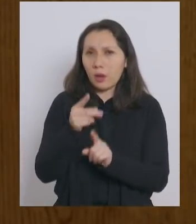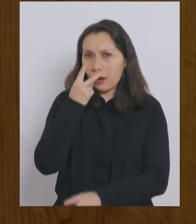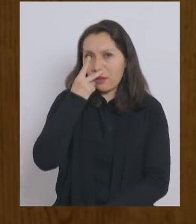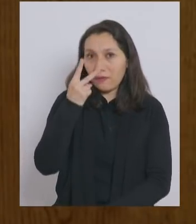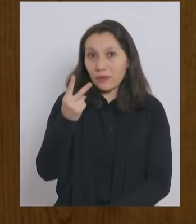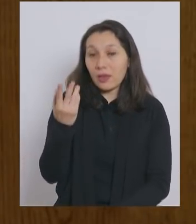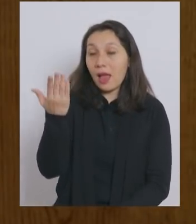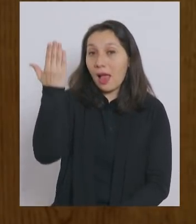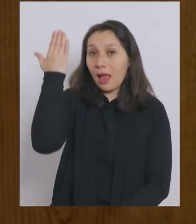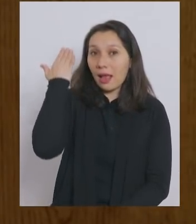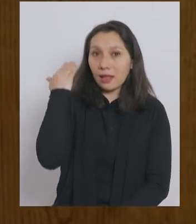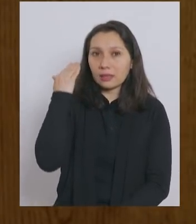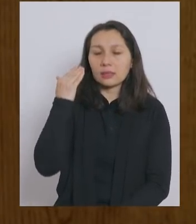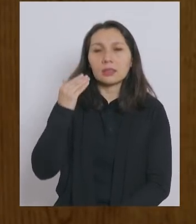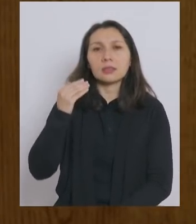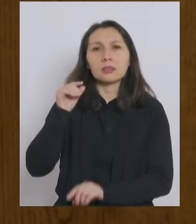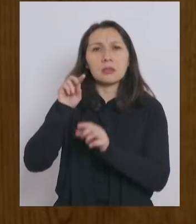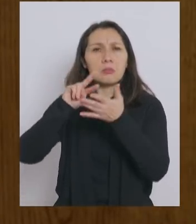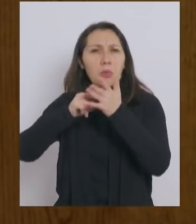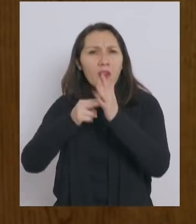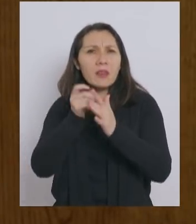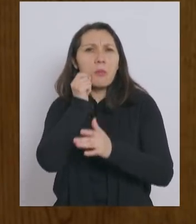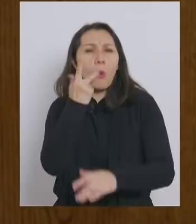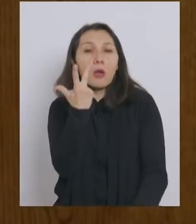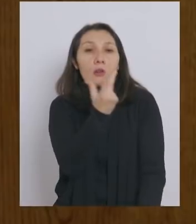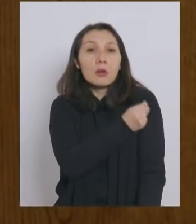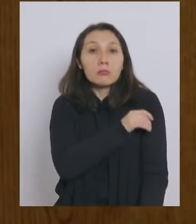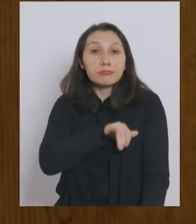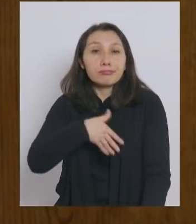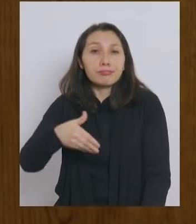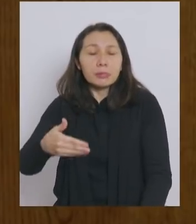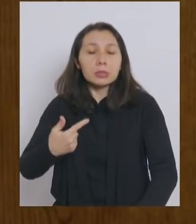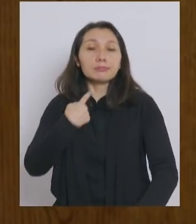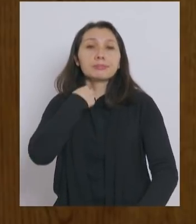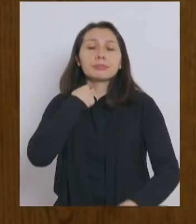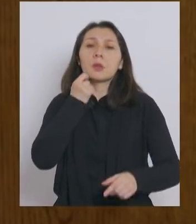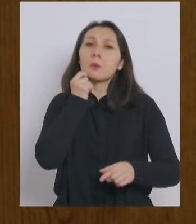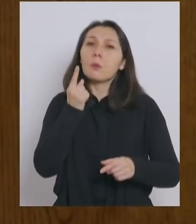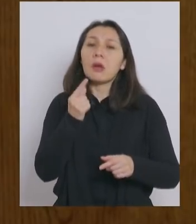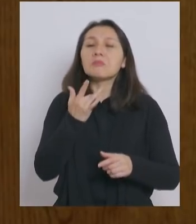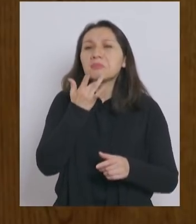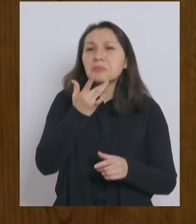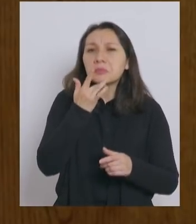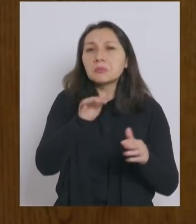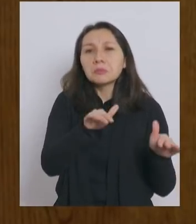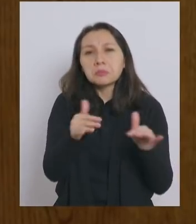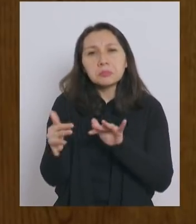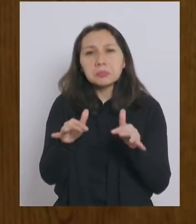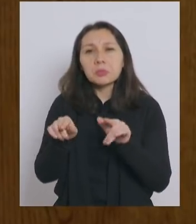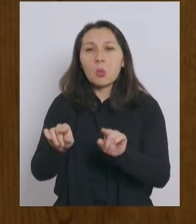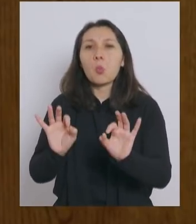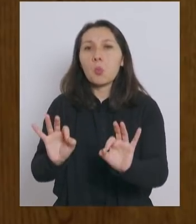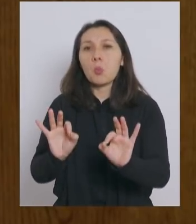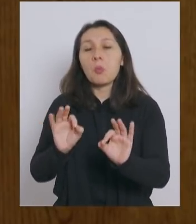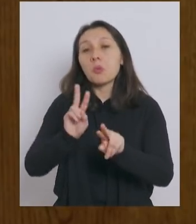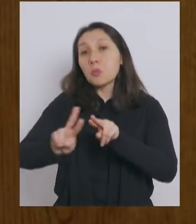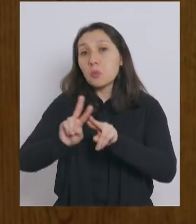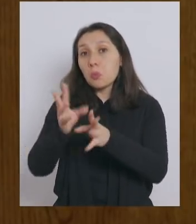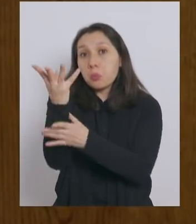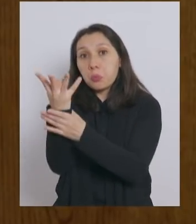veía anteriormente, todos estos eventos adversos en su mayoría fueron de leves a moderados y se